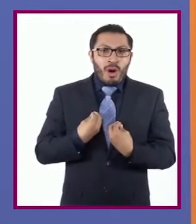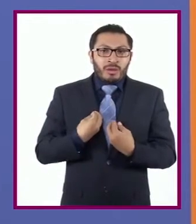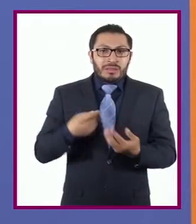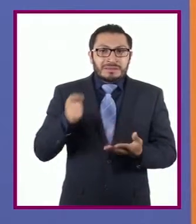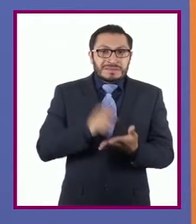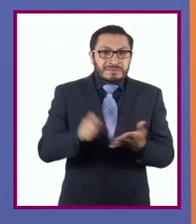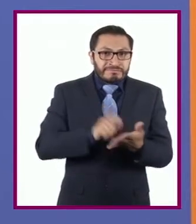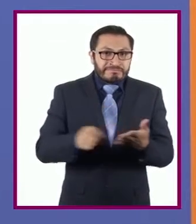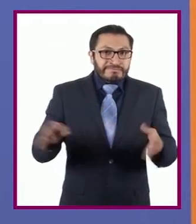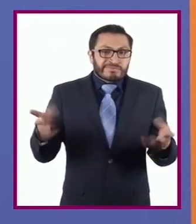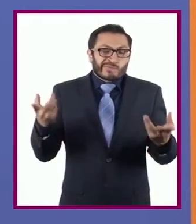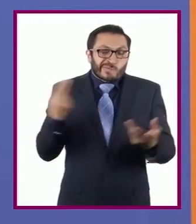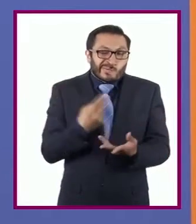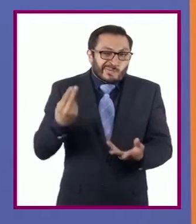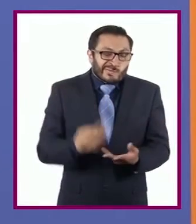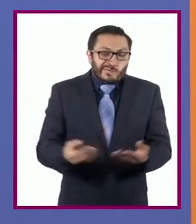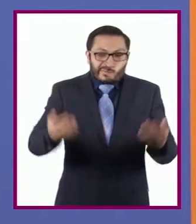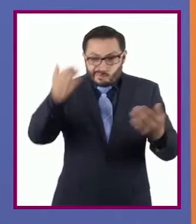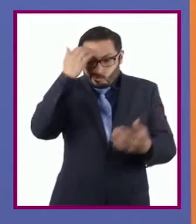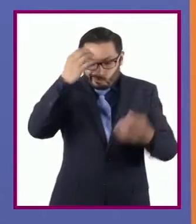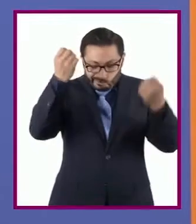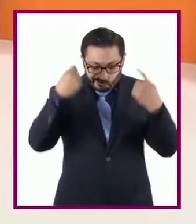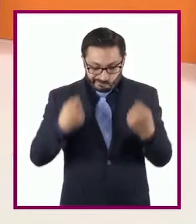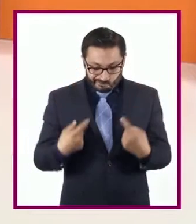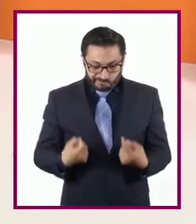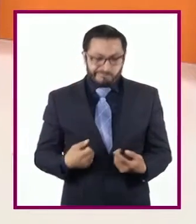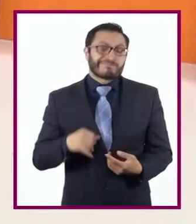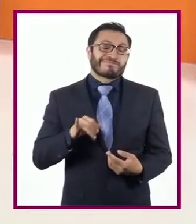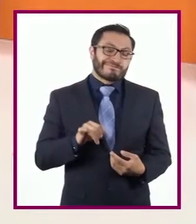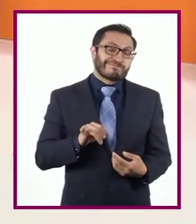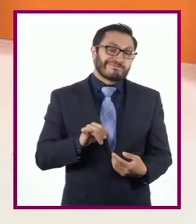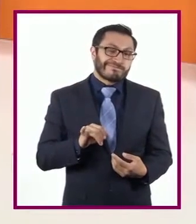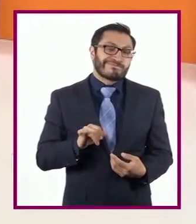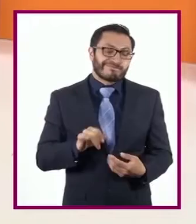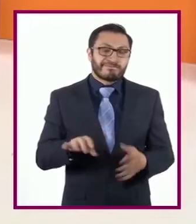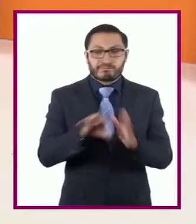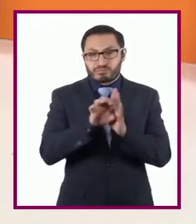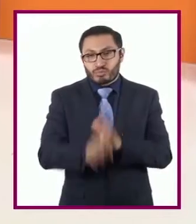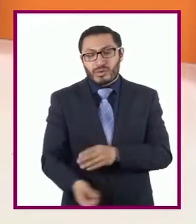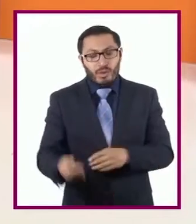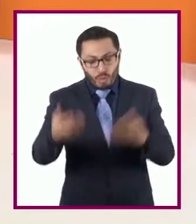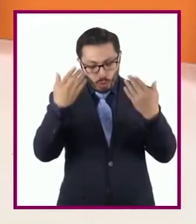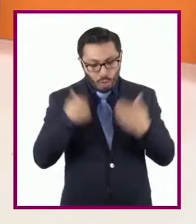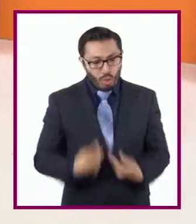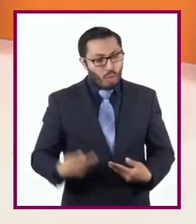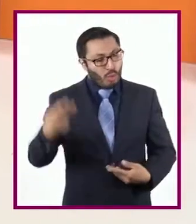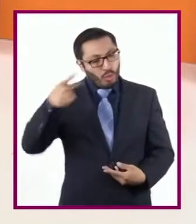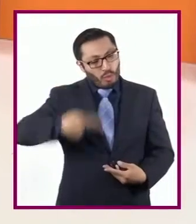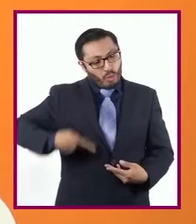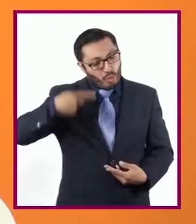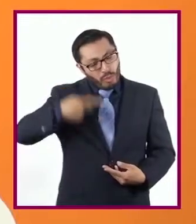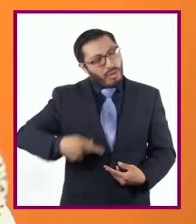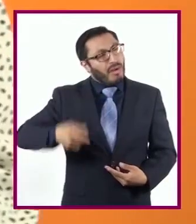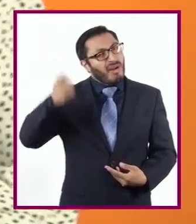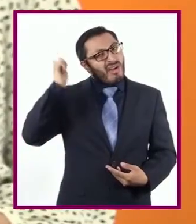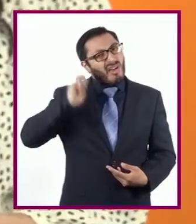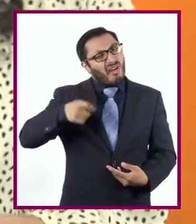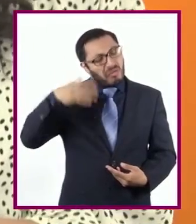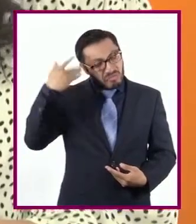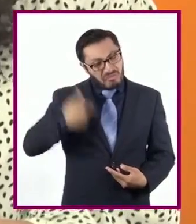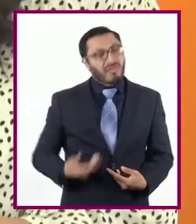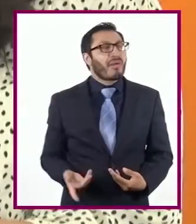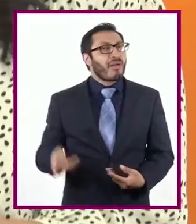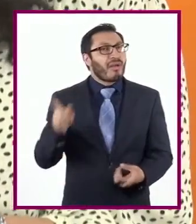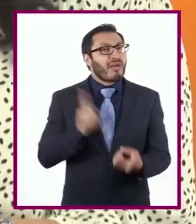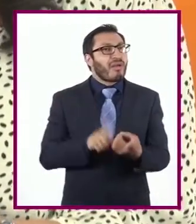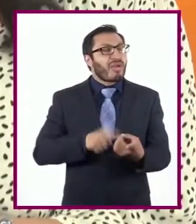Por ejemplo, podemos preguntarnos ¿quién soy y dónde estoy? Sí, así